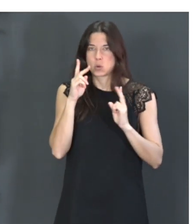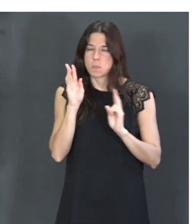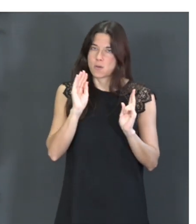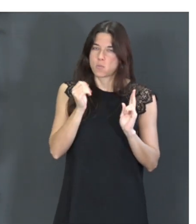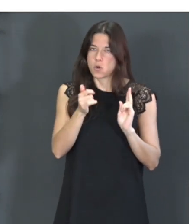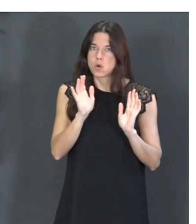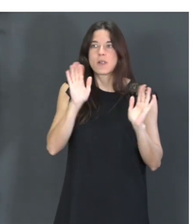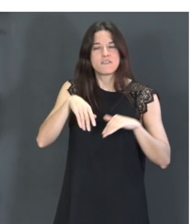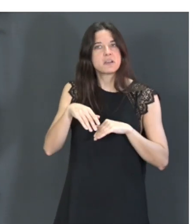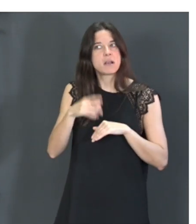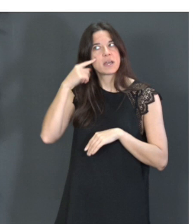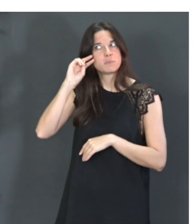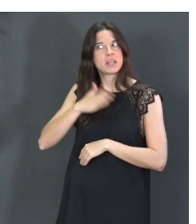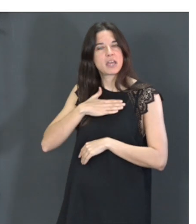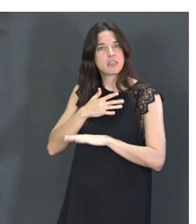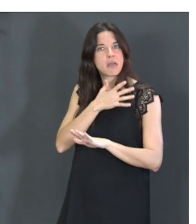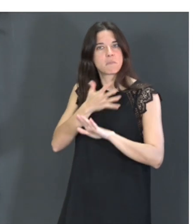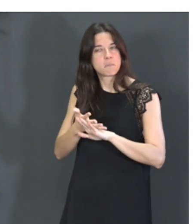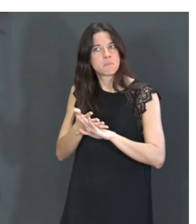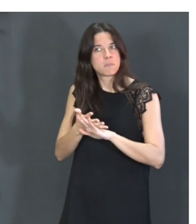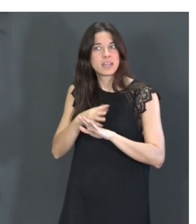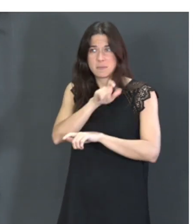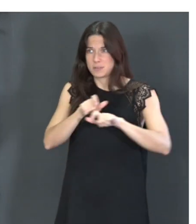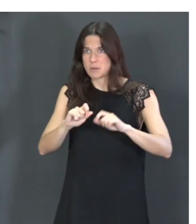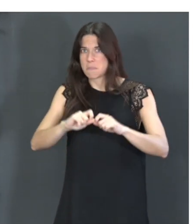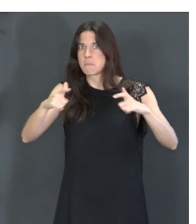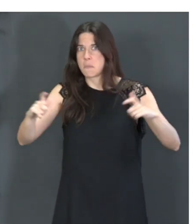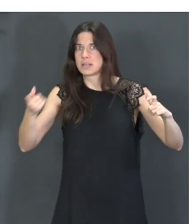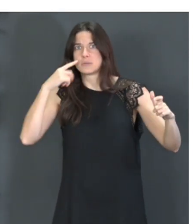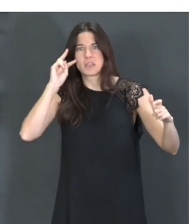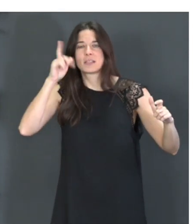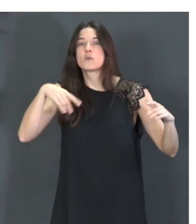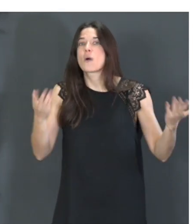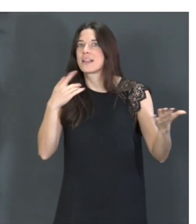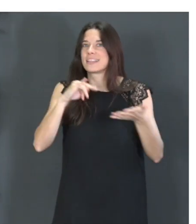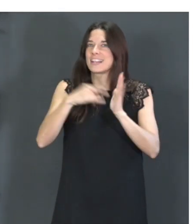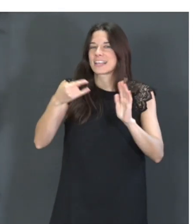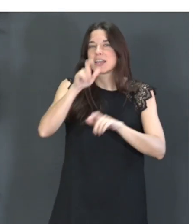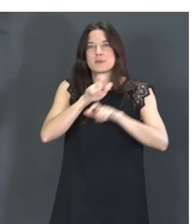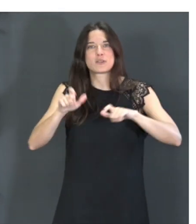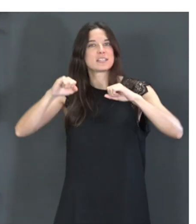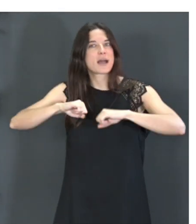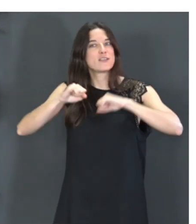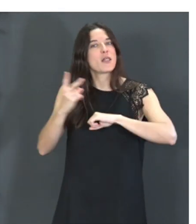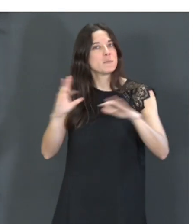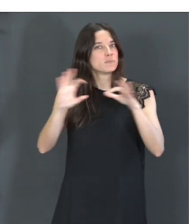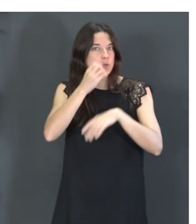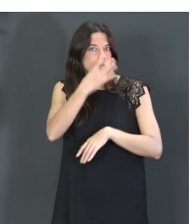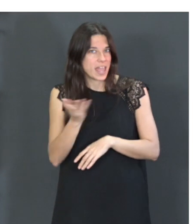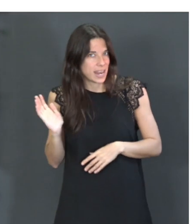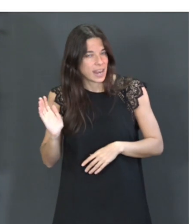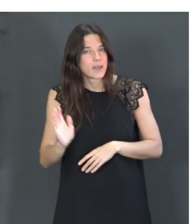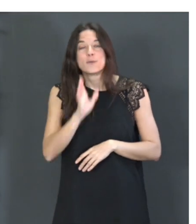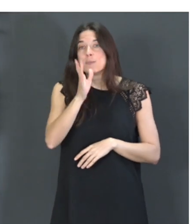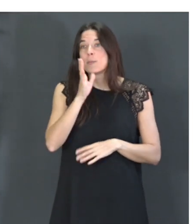experiencia, y creo que cada vez la de más gente, es que realmente la tecnología y las personas mayores hacen buena pareja, porque no